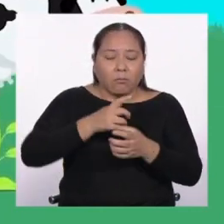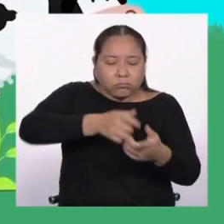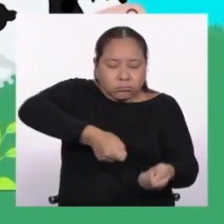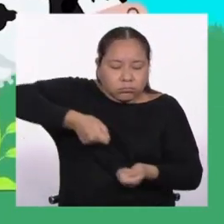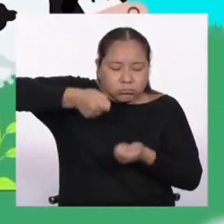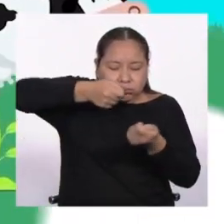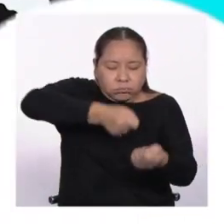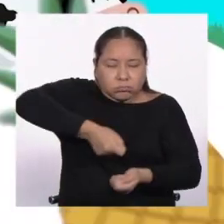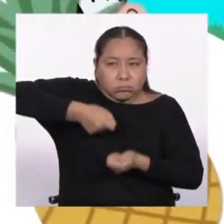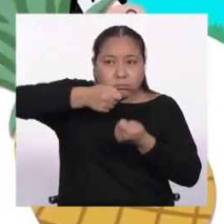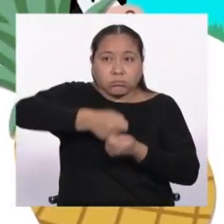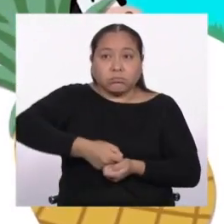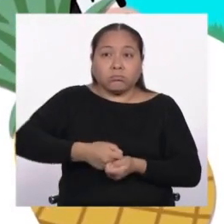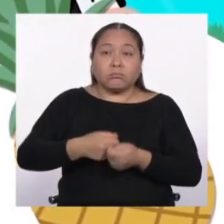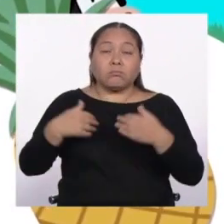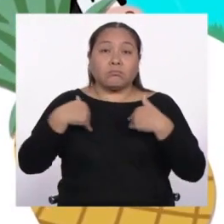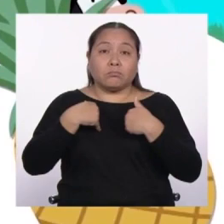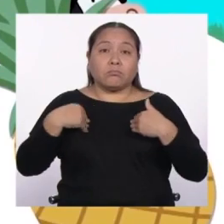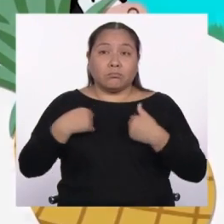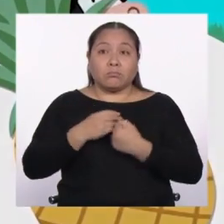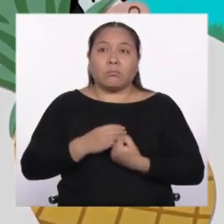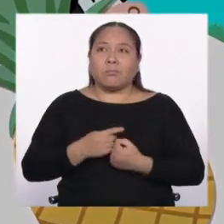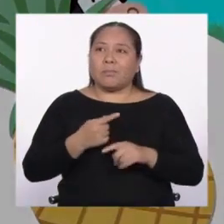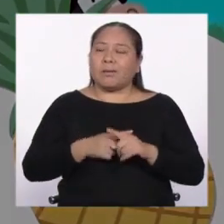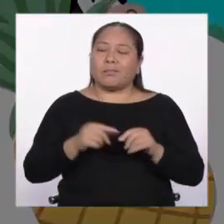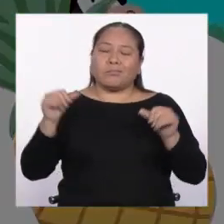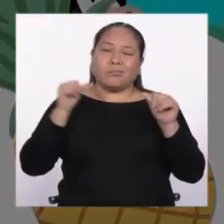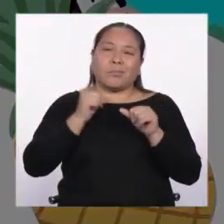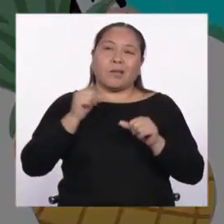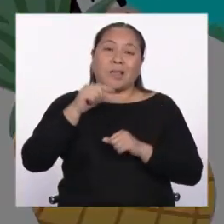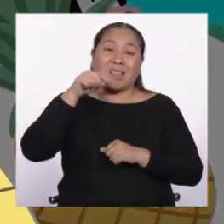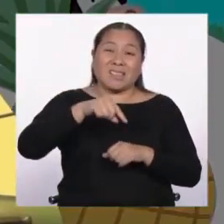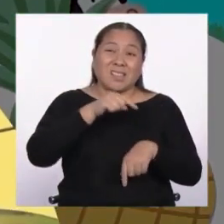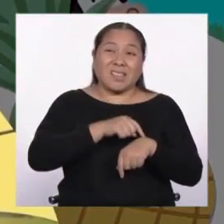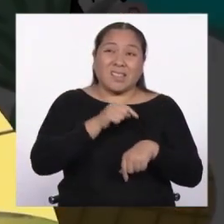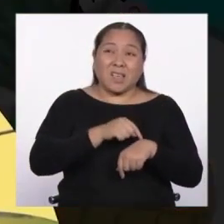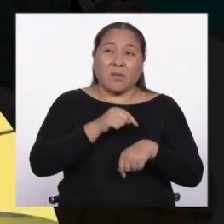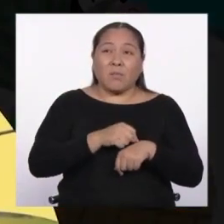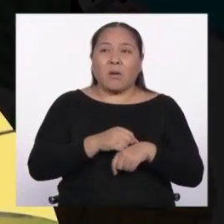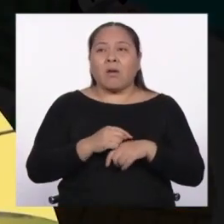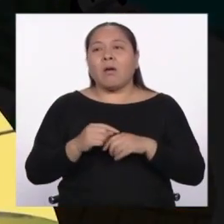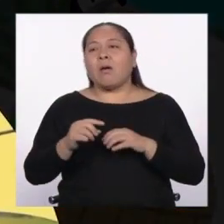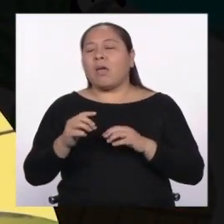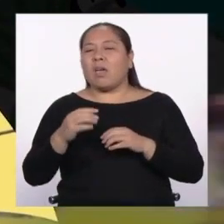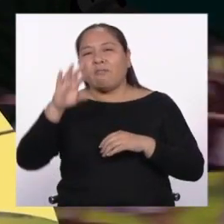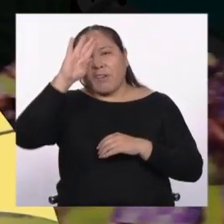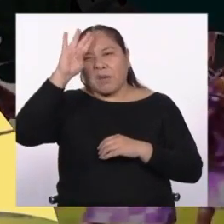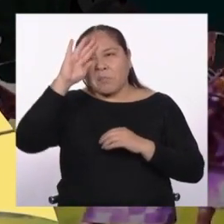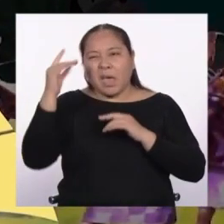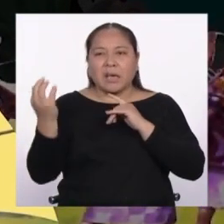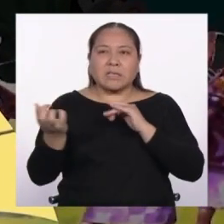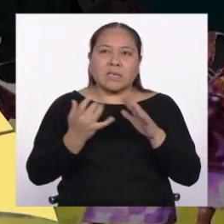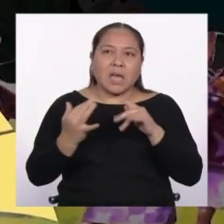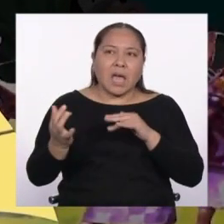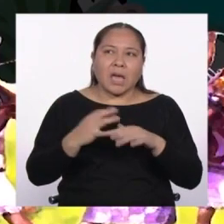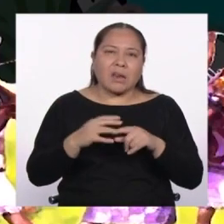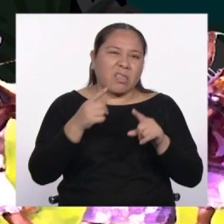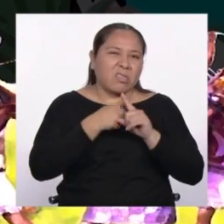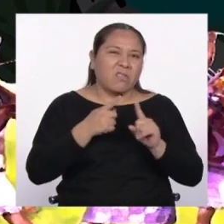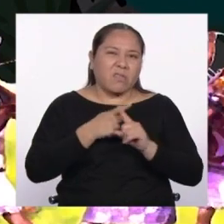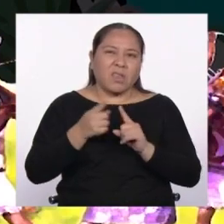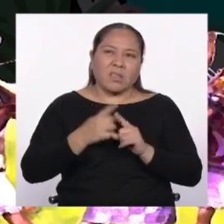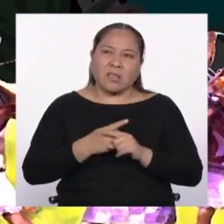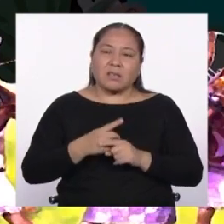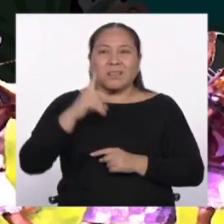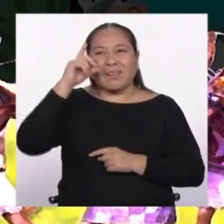agricultura y la ganadería, pero eran bien piñas, porque justo en esta época habían epidemias, guerras y otros factores más que,